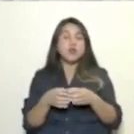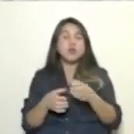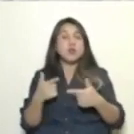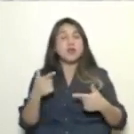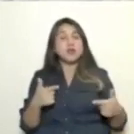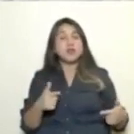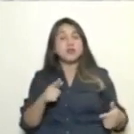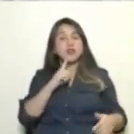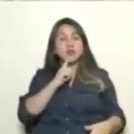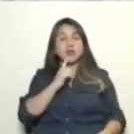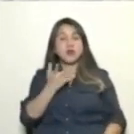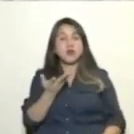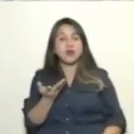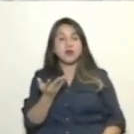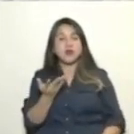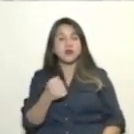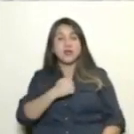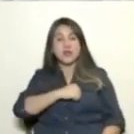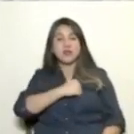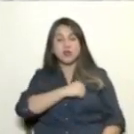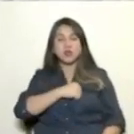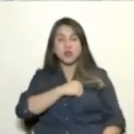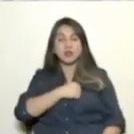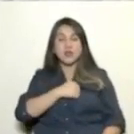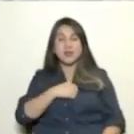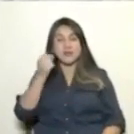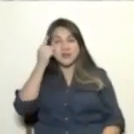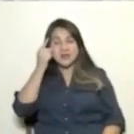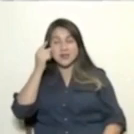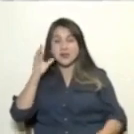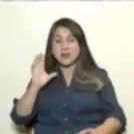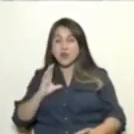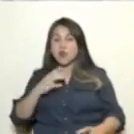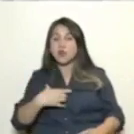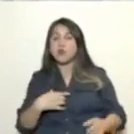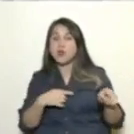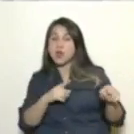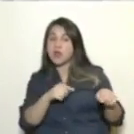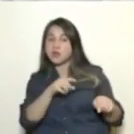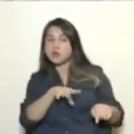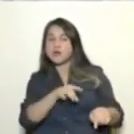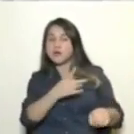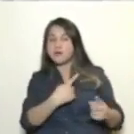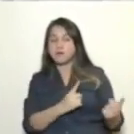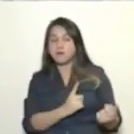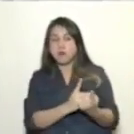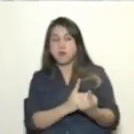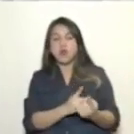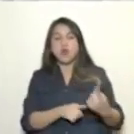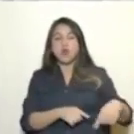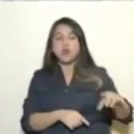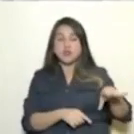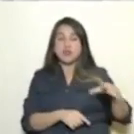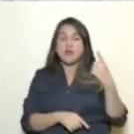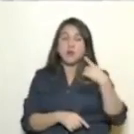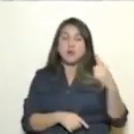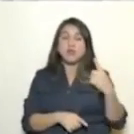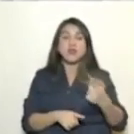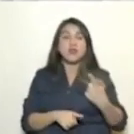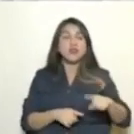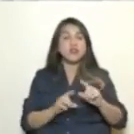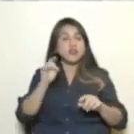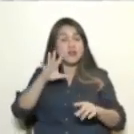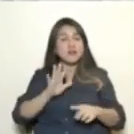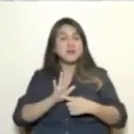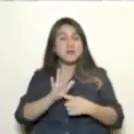política tenga una conducta un poquito más que se entienden unos con otros. Unos porque saben escuchar y los otros porque saben presentar sus puntos de